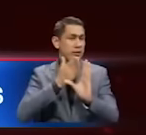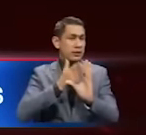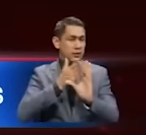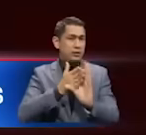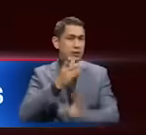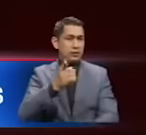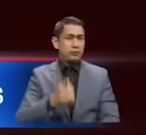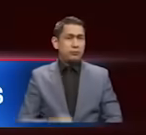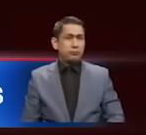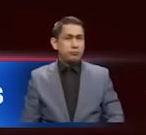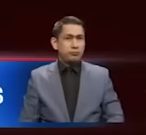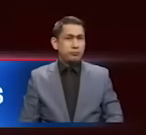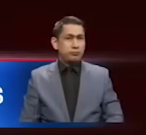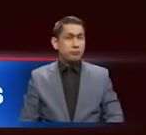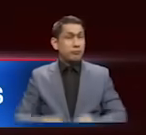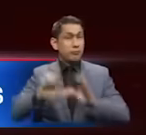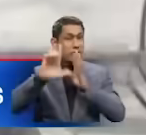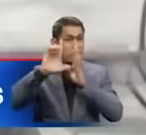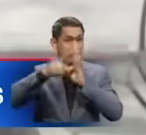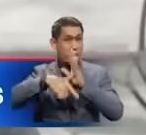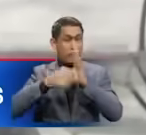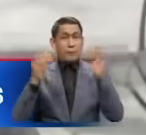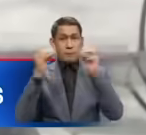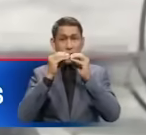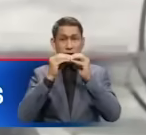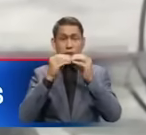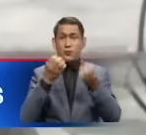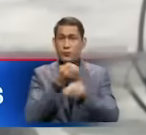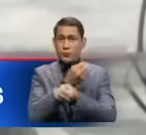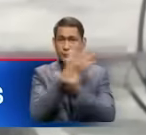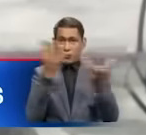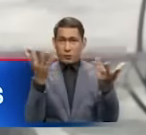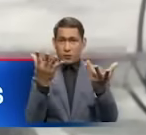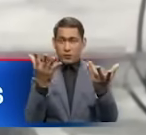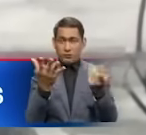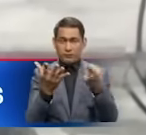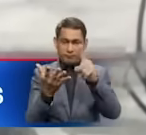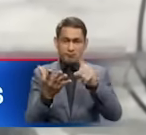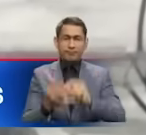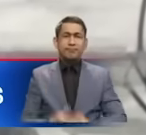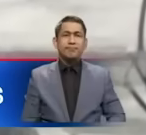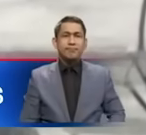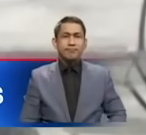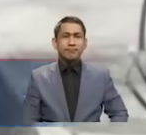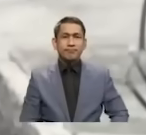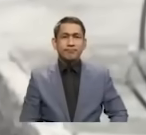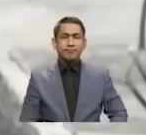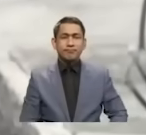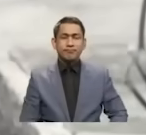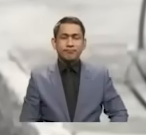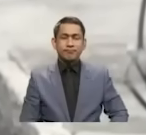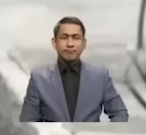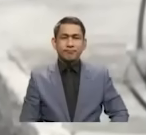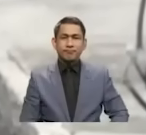abusadores sexuales. Más detalles los vamos a conocer en minutos nada más en esta emisión de El Noticiero. No se lo